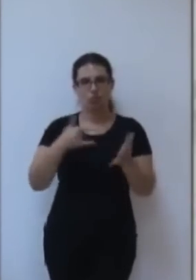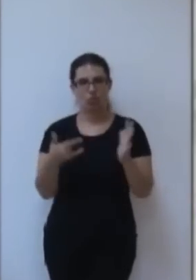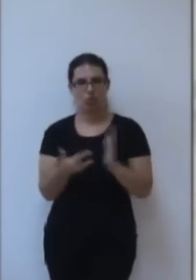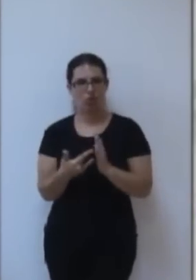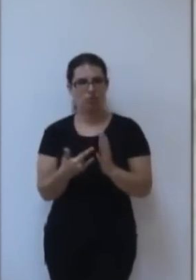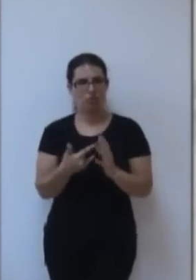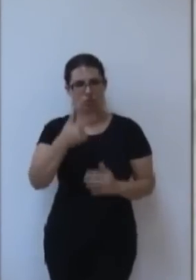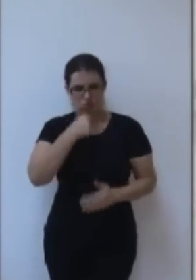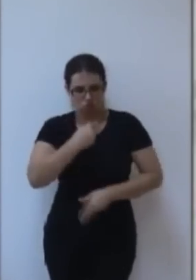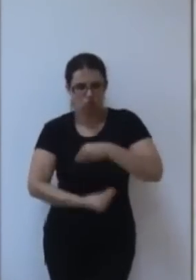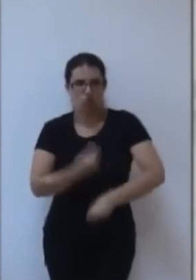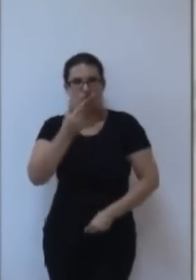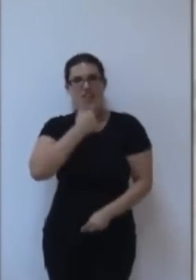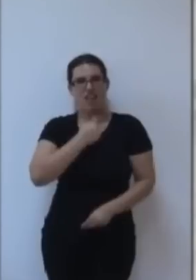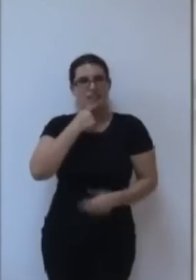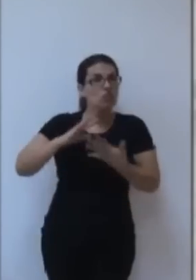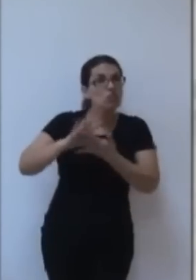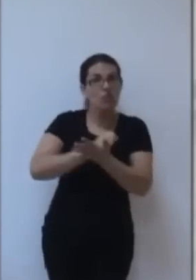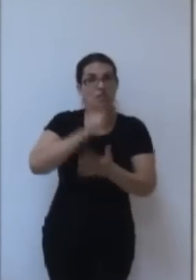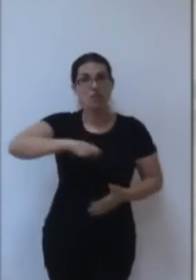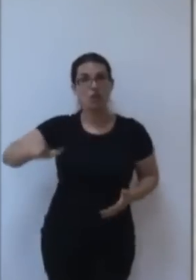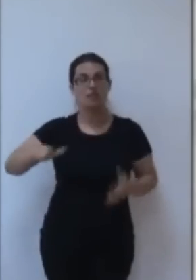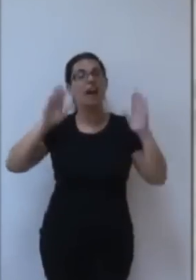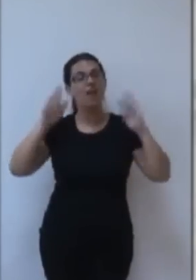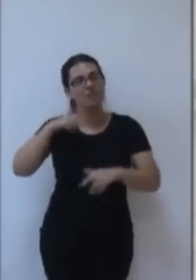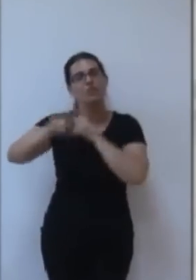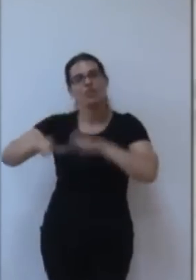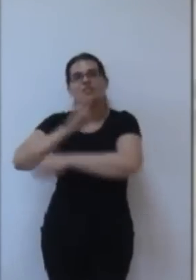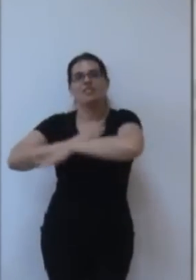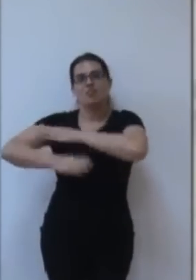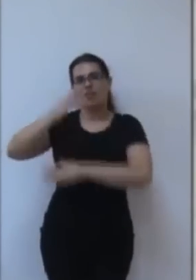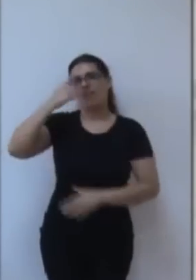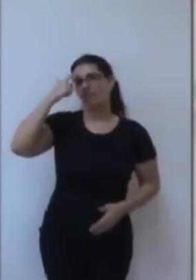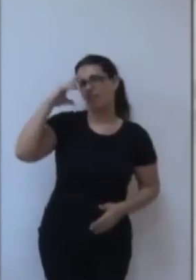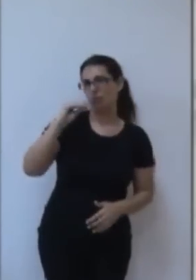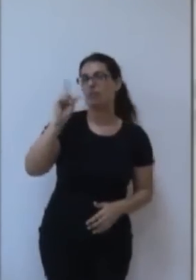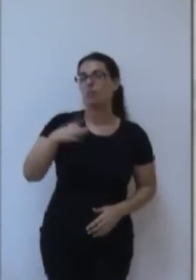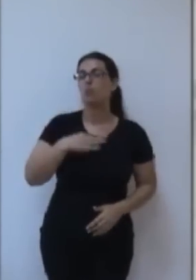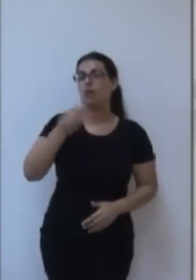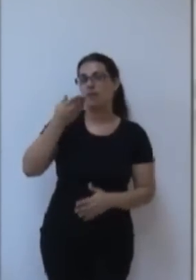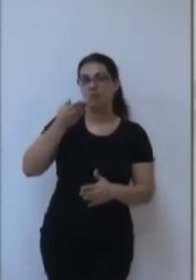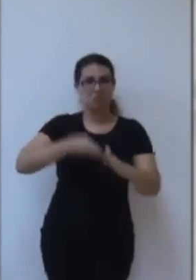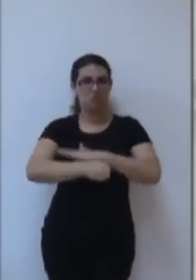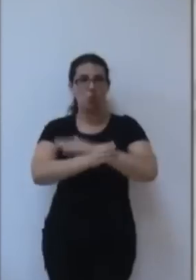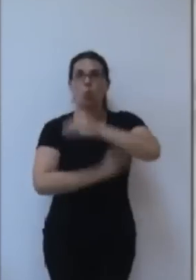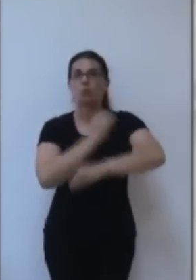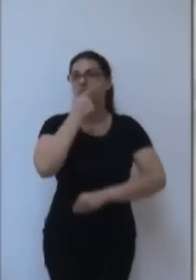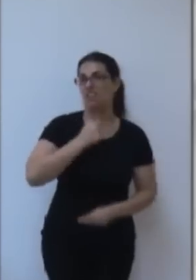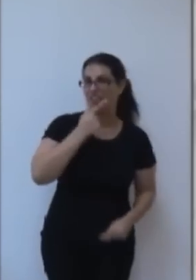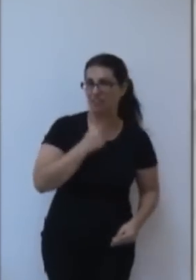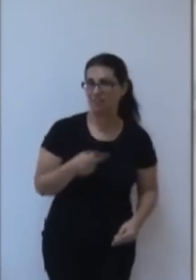fácilmente usables por todas las personas, pues las personas con discapacidad intelectual también podrán acceder a ellas con mayor facilidad,